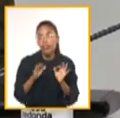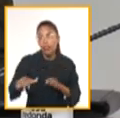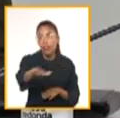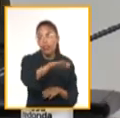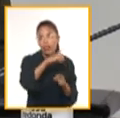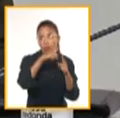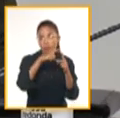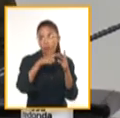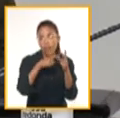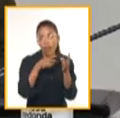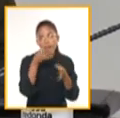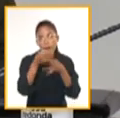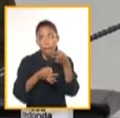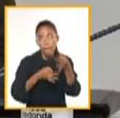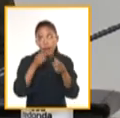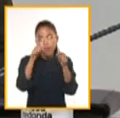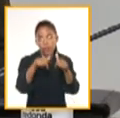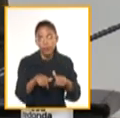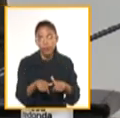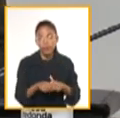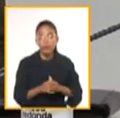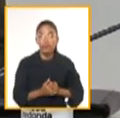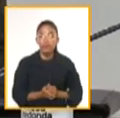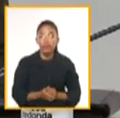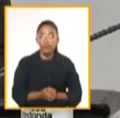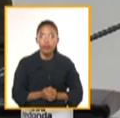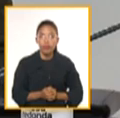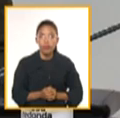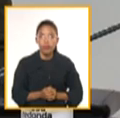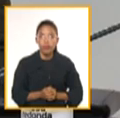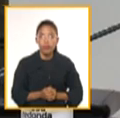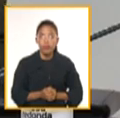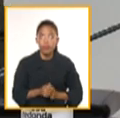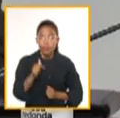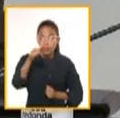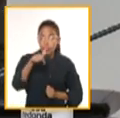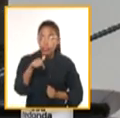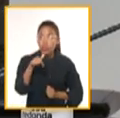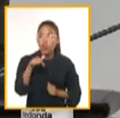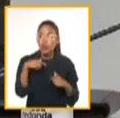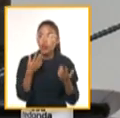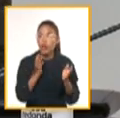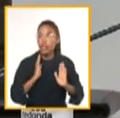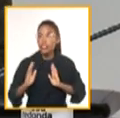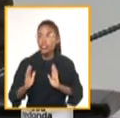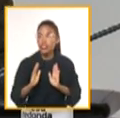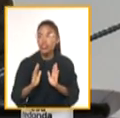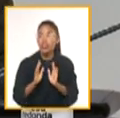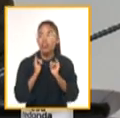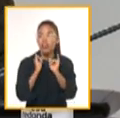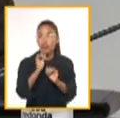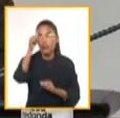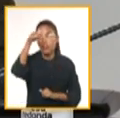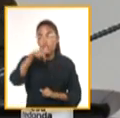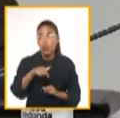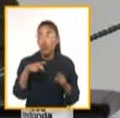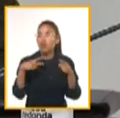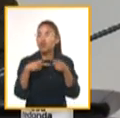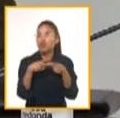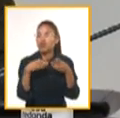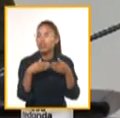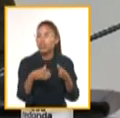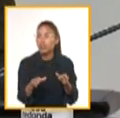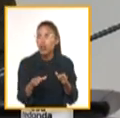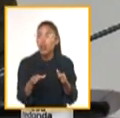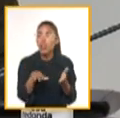esta tarde. Antes de iniciar, como es habitual, vamos a nuestra sección La Noticia del Día. Hoy quedó inaugurada en